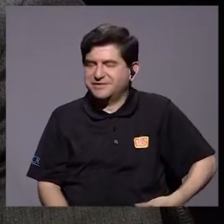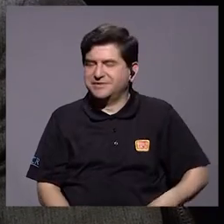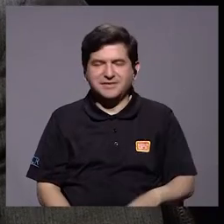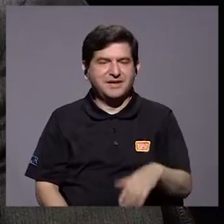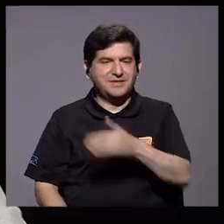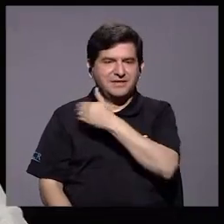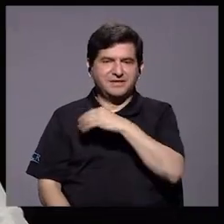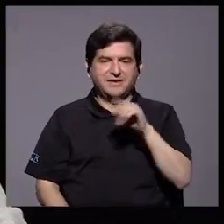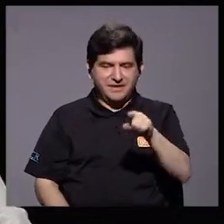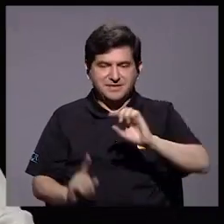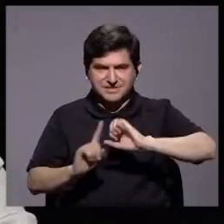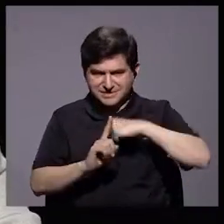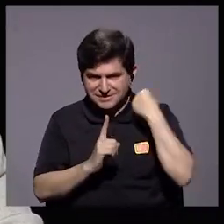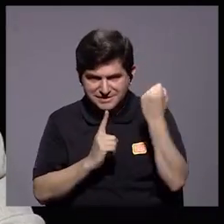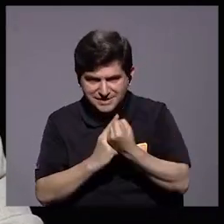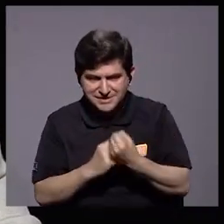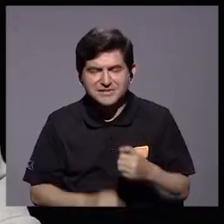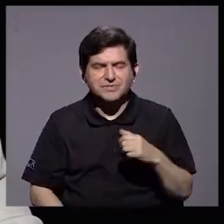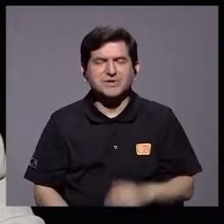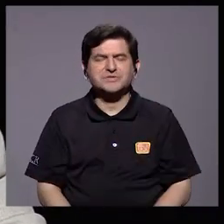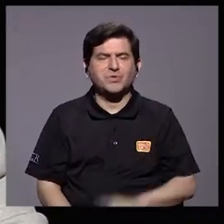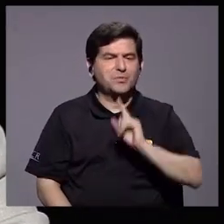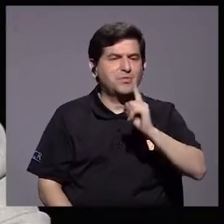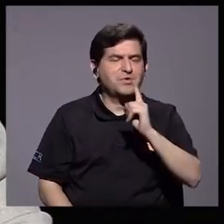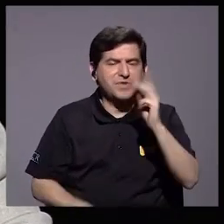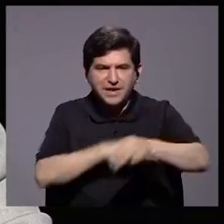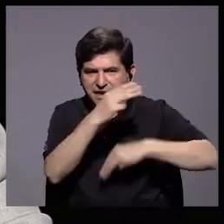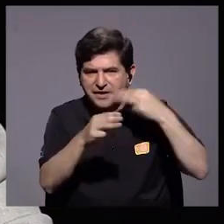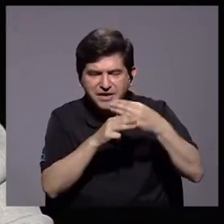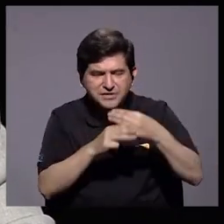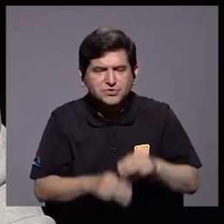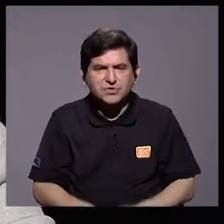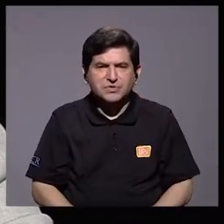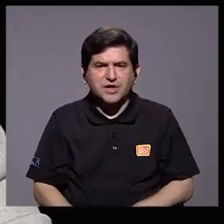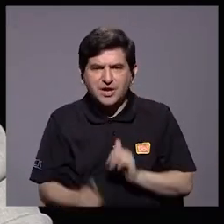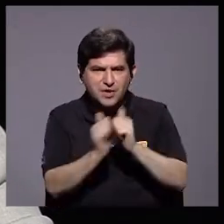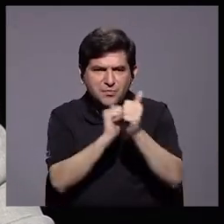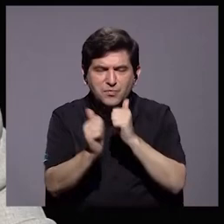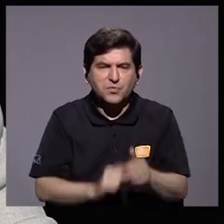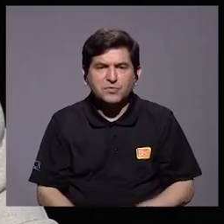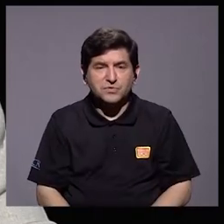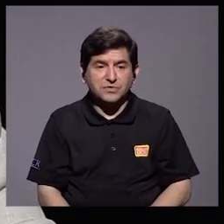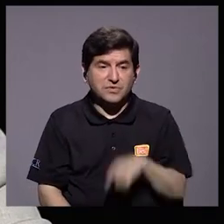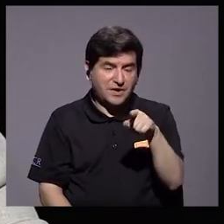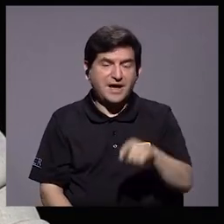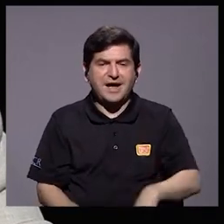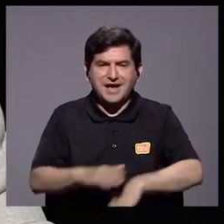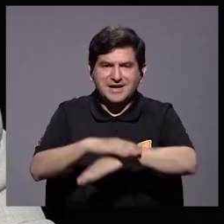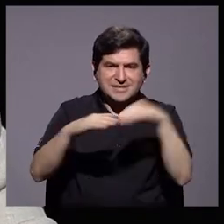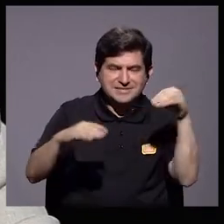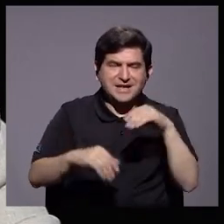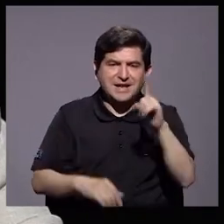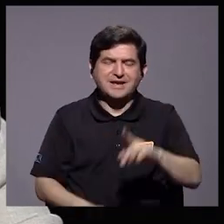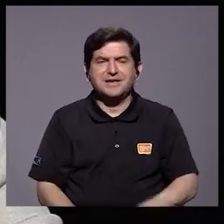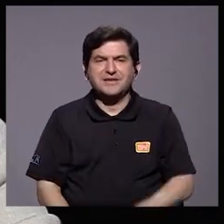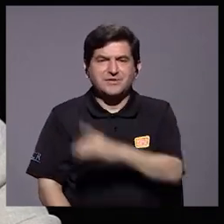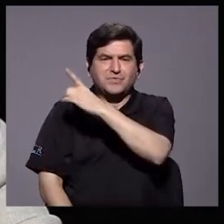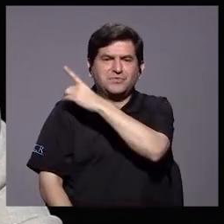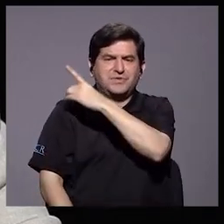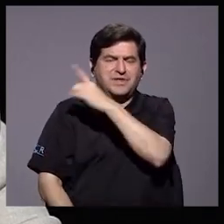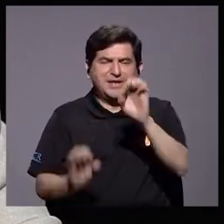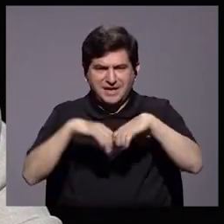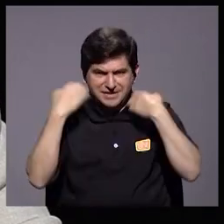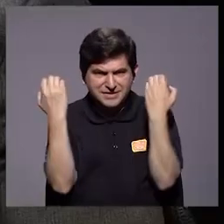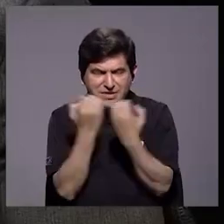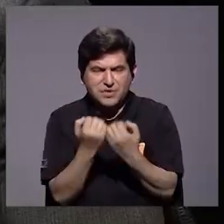herediano o sea por propias declaraciones del mundo deportivo su exposición hace evidente la salida de un dirigente de un